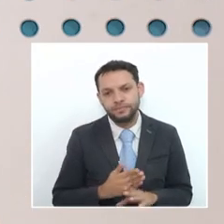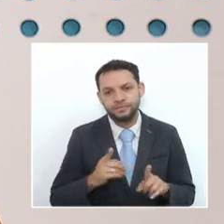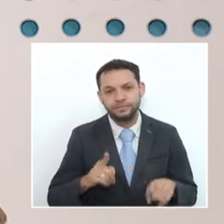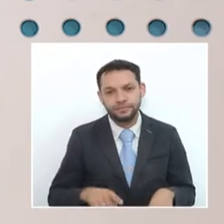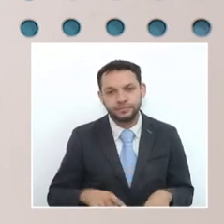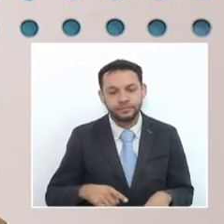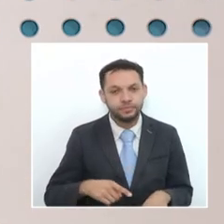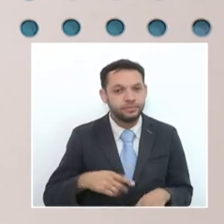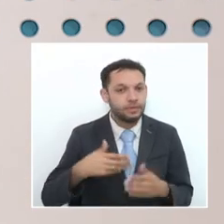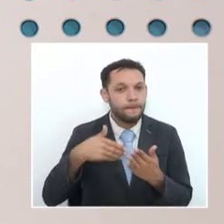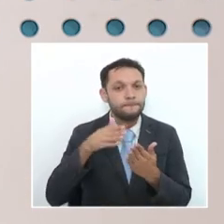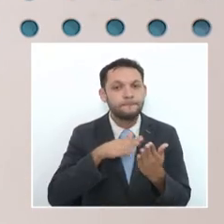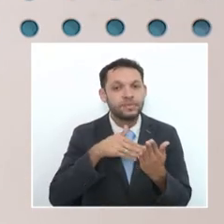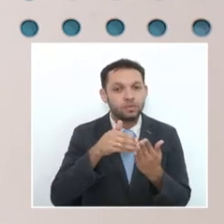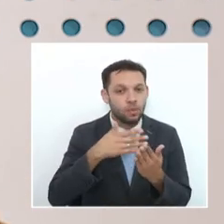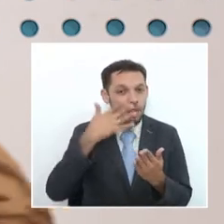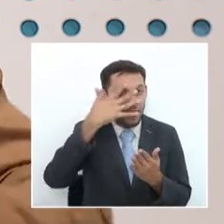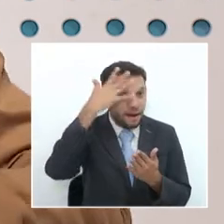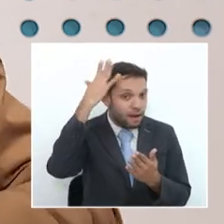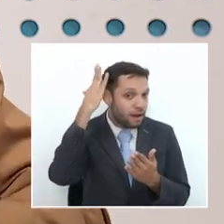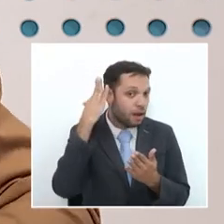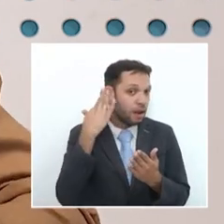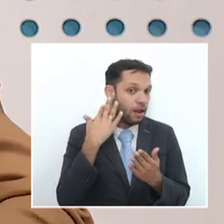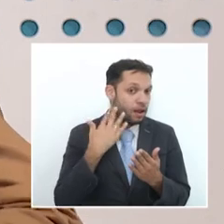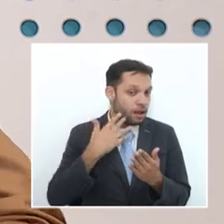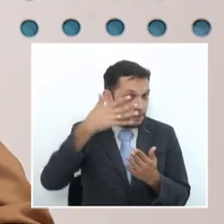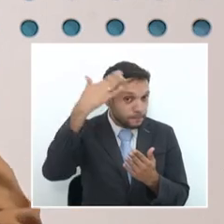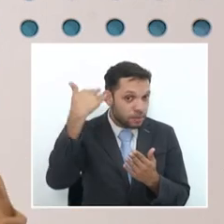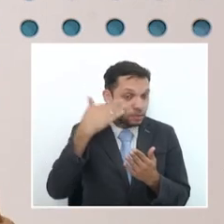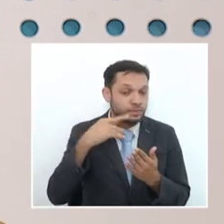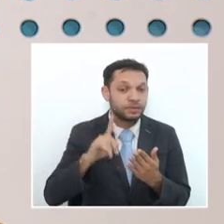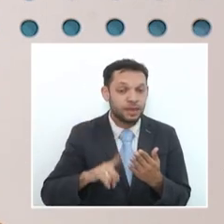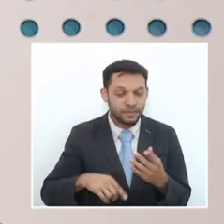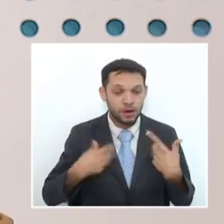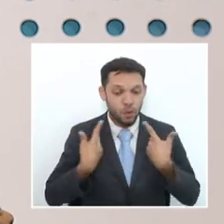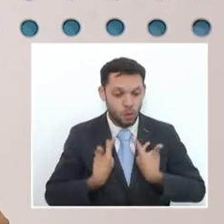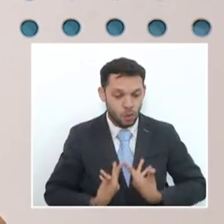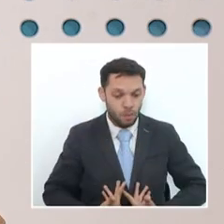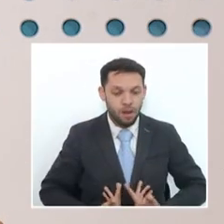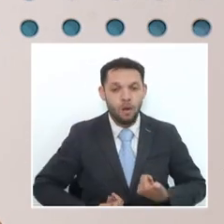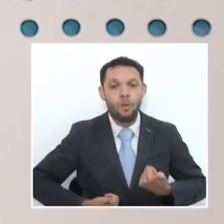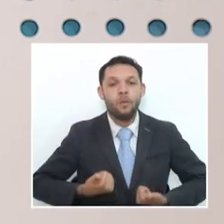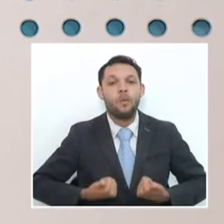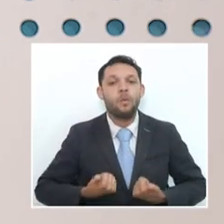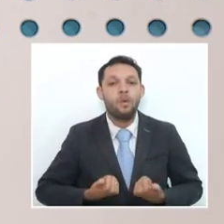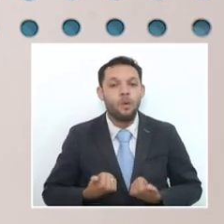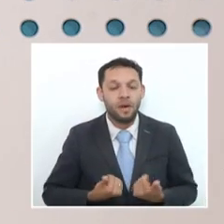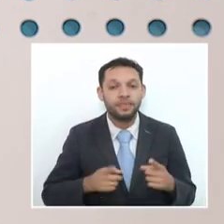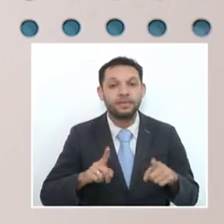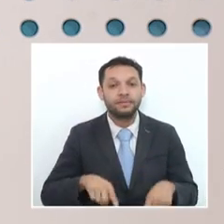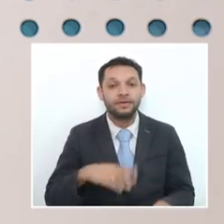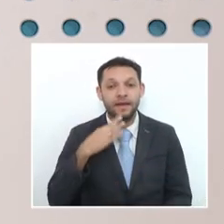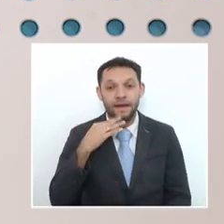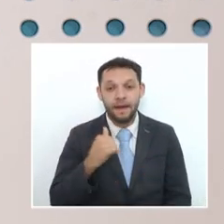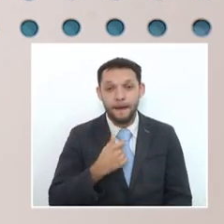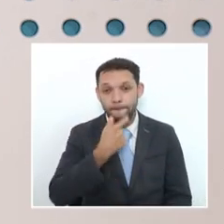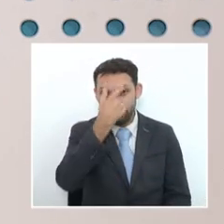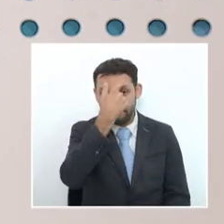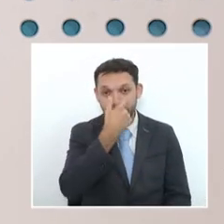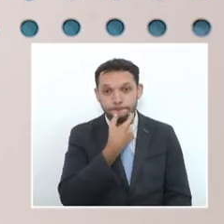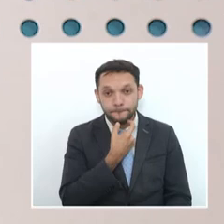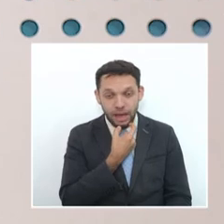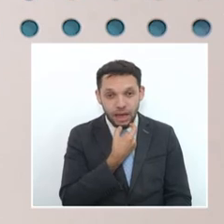cabello, la ropa, la licra y todas esas cosas que se ponen, los protectores, plástico y